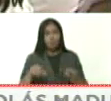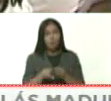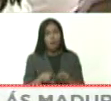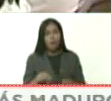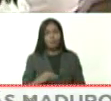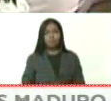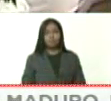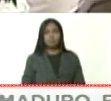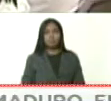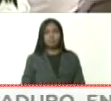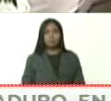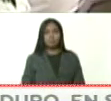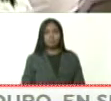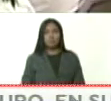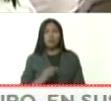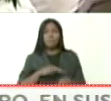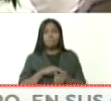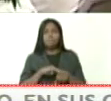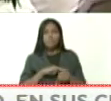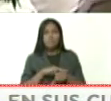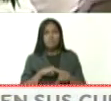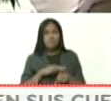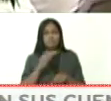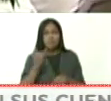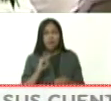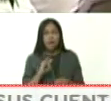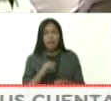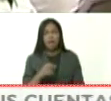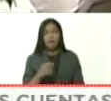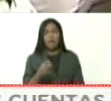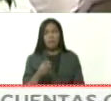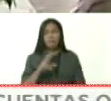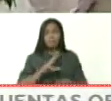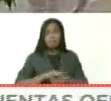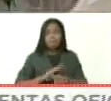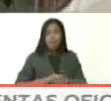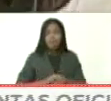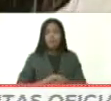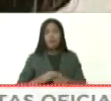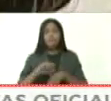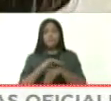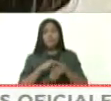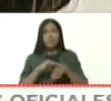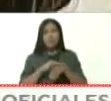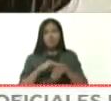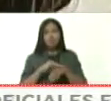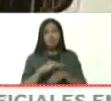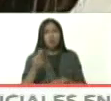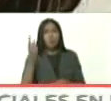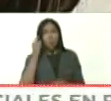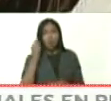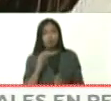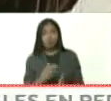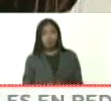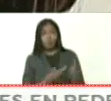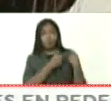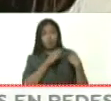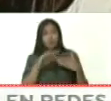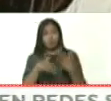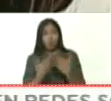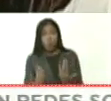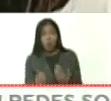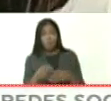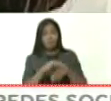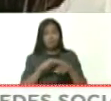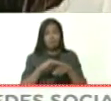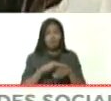Ministra Asia Villegas, usted, doctora, es médica, ministra de la mujer, está asumiendo el Ministerio de la Mujer, hagamos